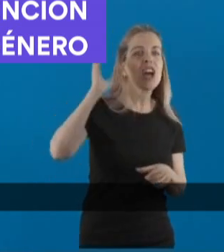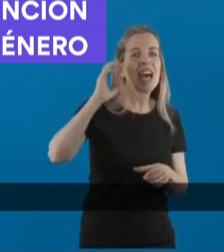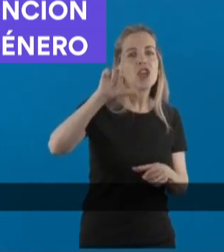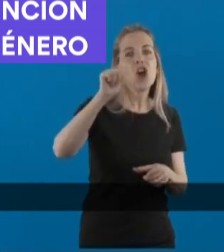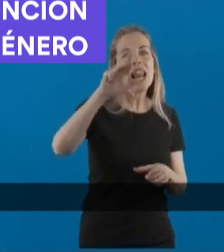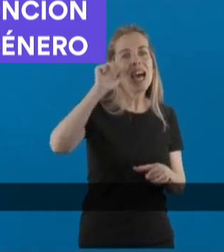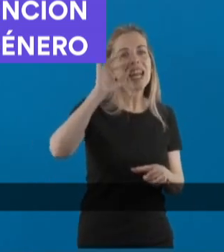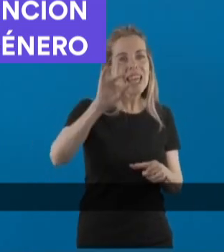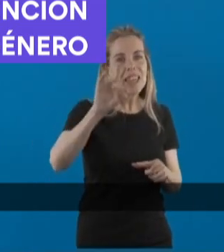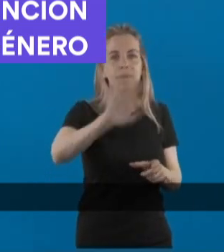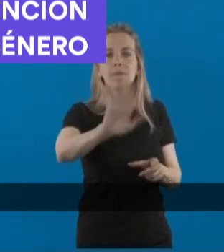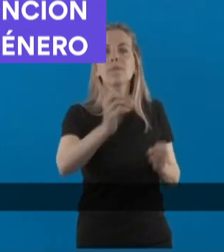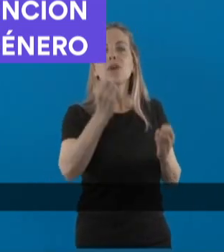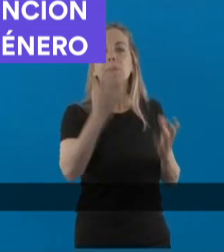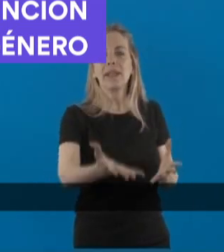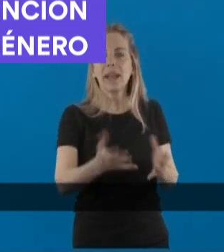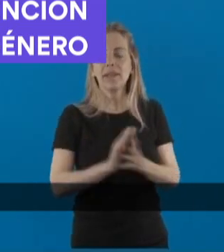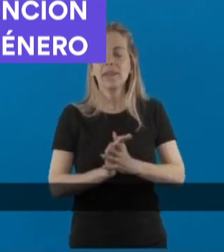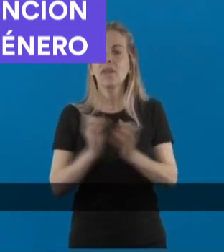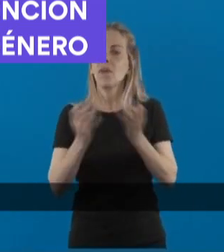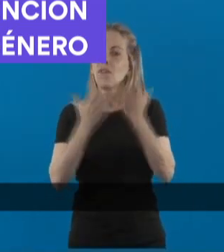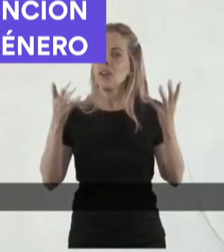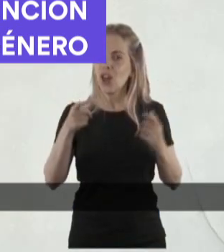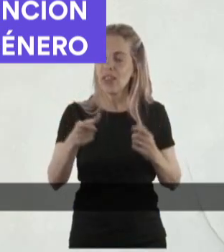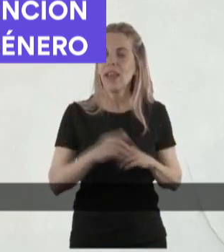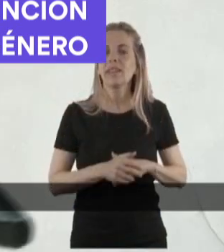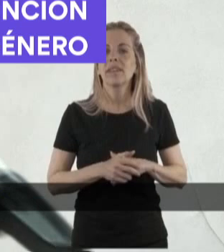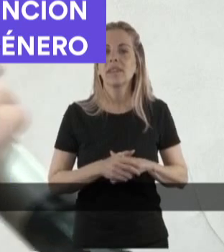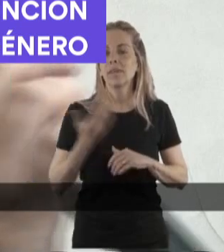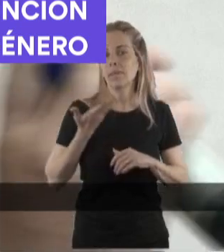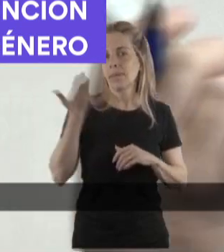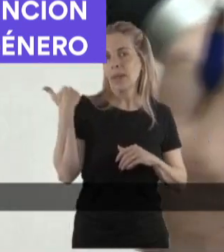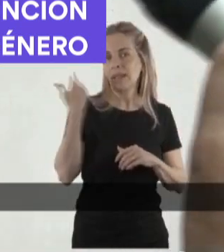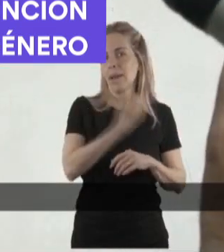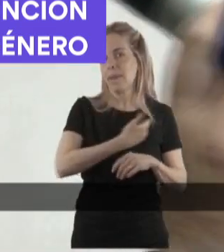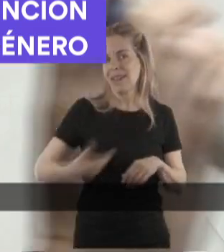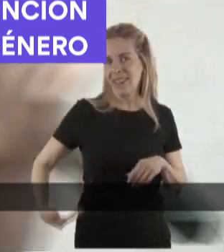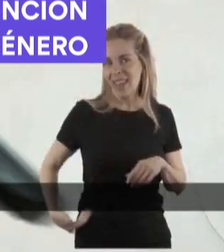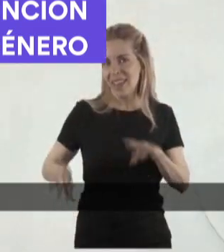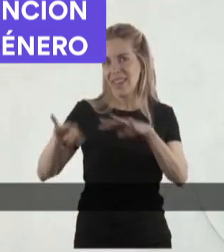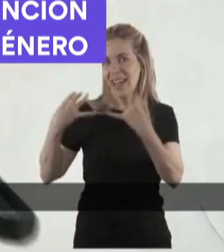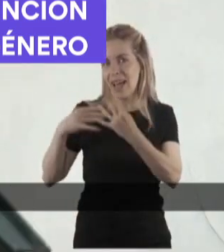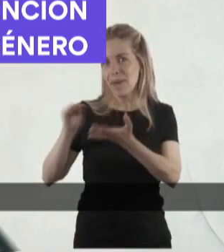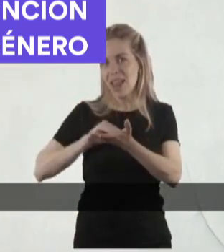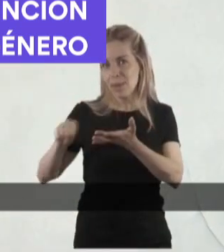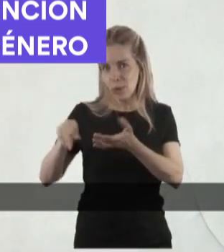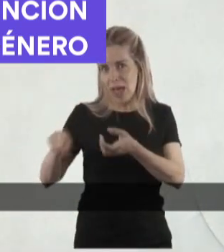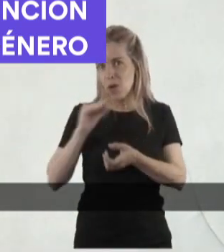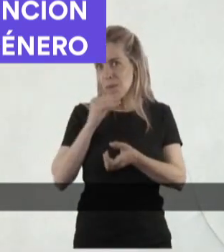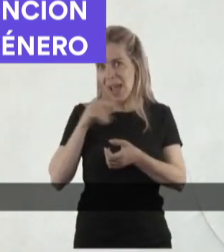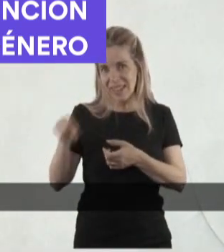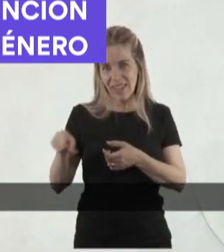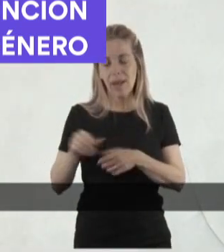Red. Hola Marcelo, ¿cómo estás? Buen día. Muy buenos días, portavoz. Ayer el presidente de la Cámara de Diputados, Sergio